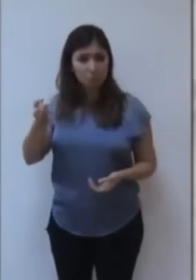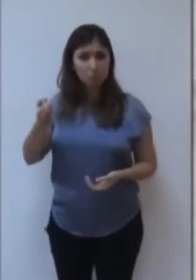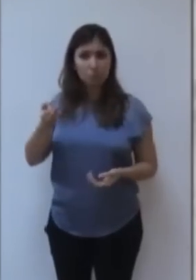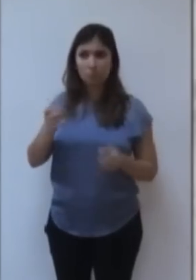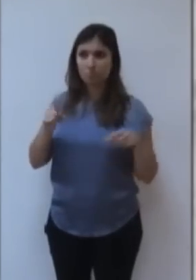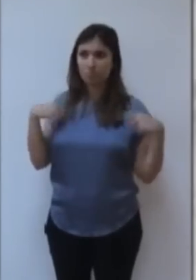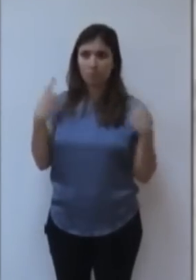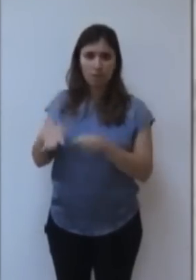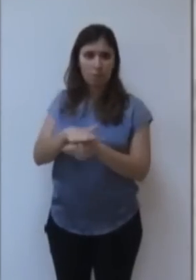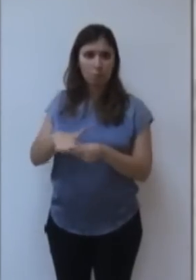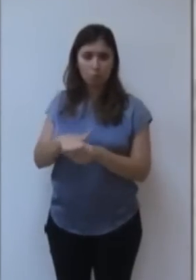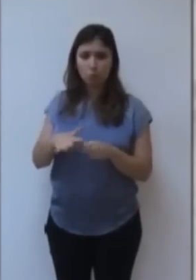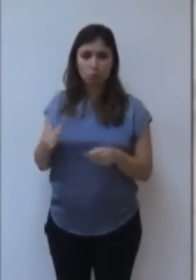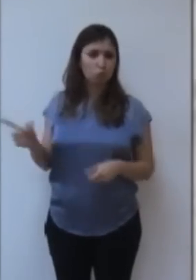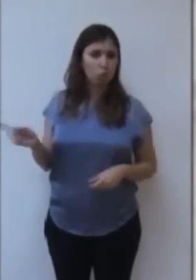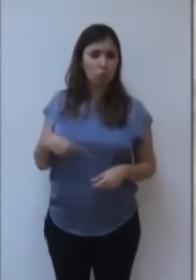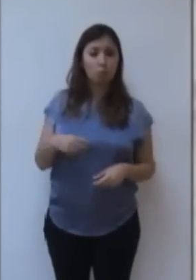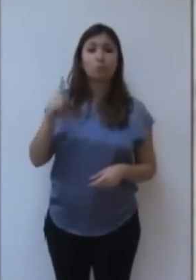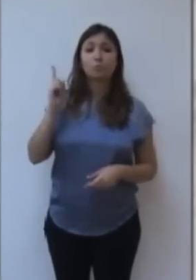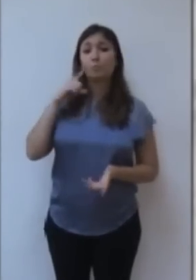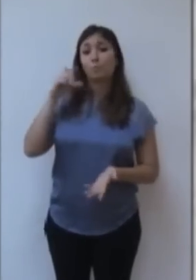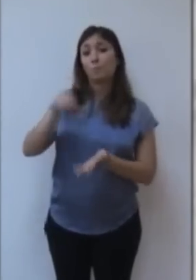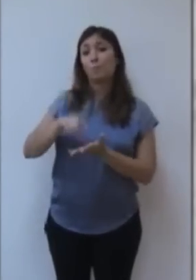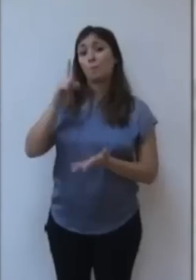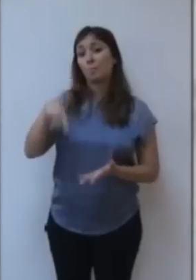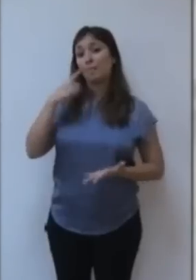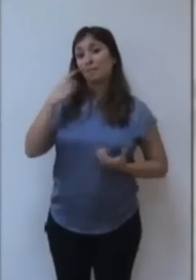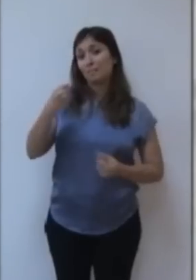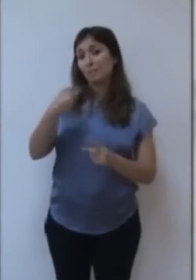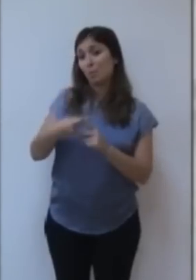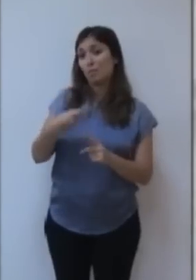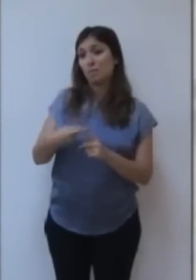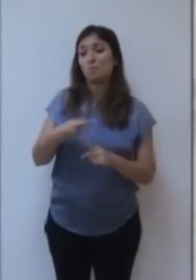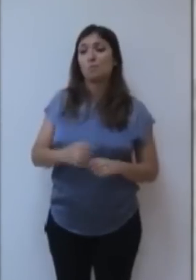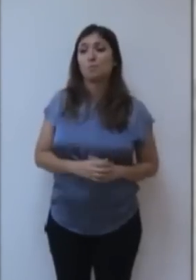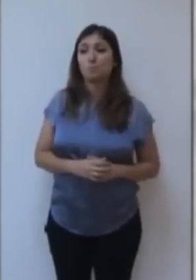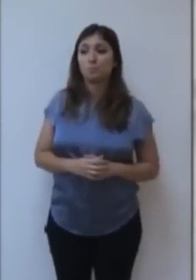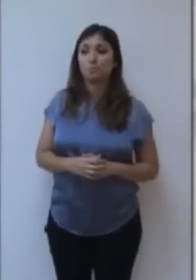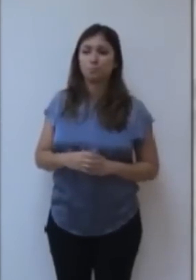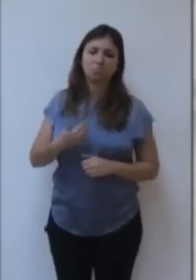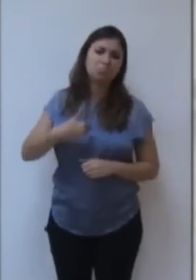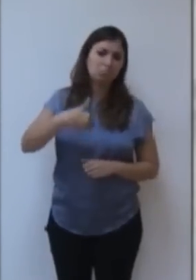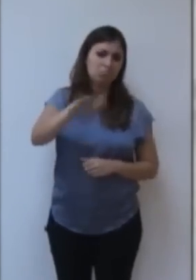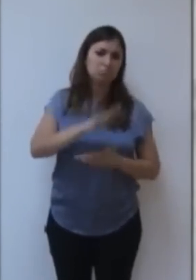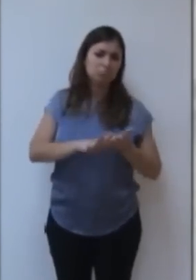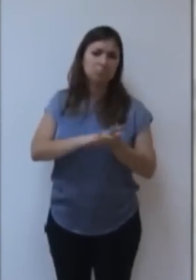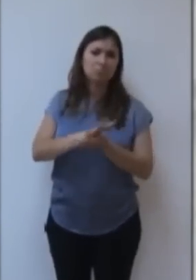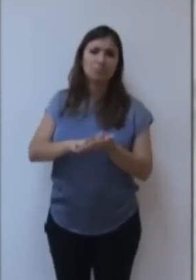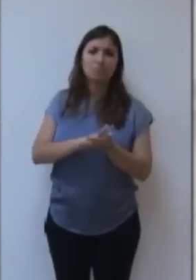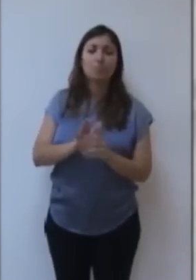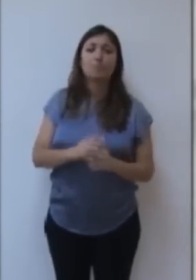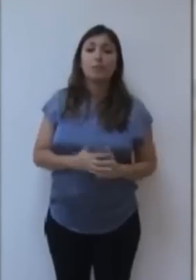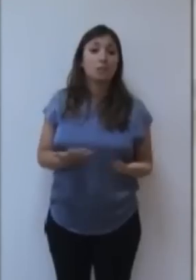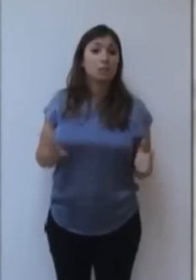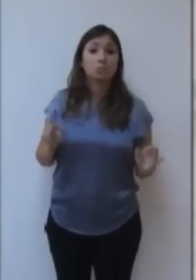todos los ámbitos de las personas, que sean saludables las ciudades también en ese ámbito, ¿no? Ya lo hablaremos, y bueno, pues que